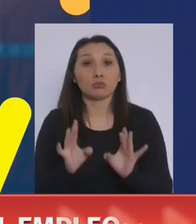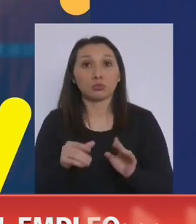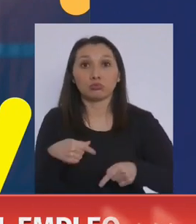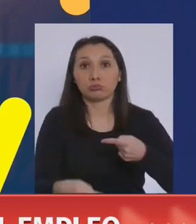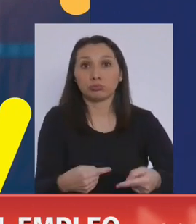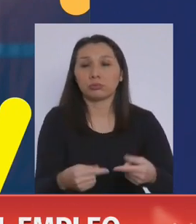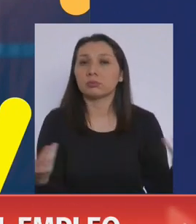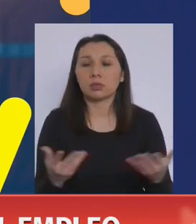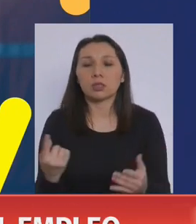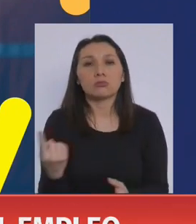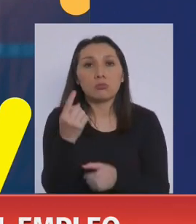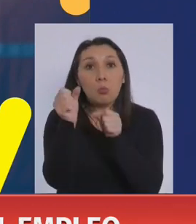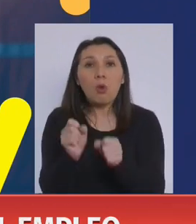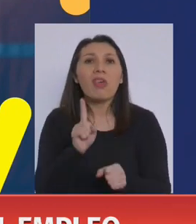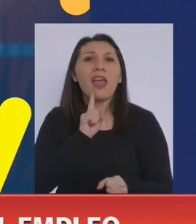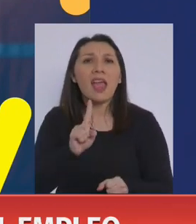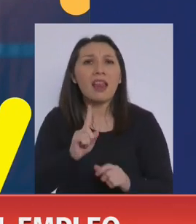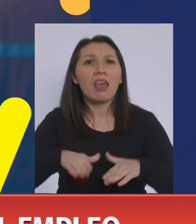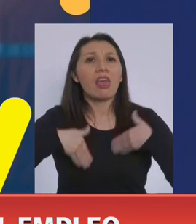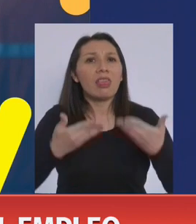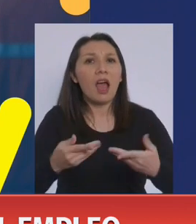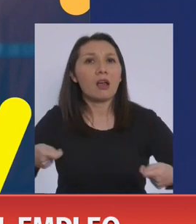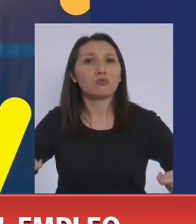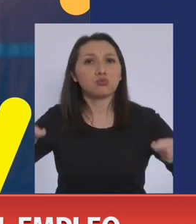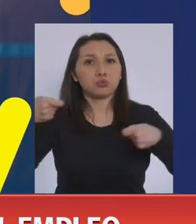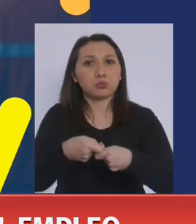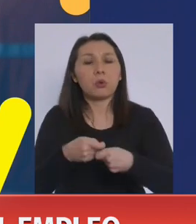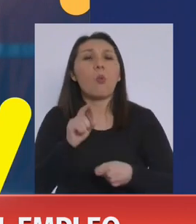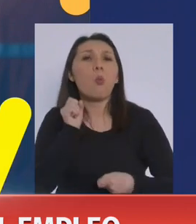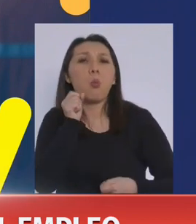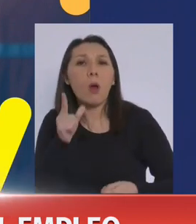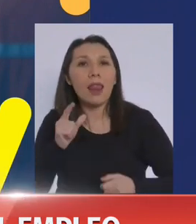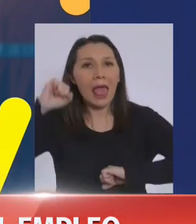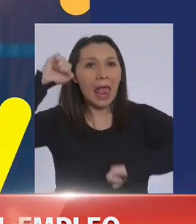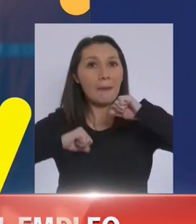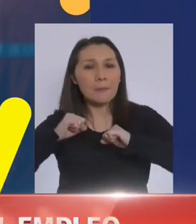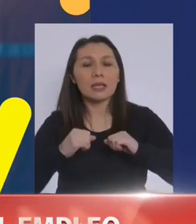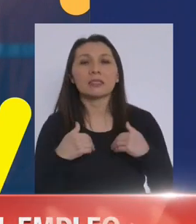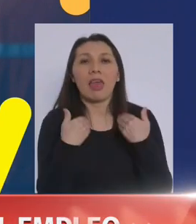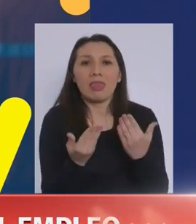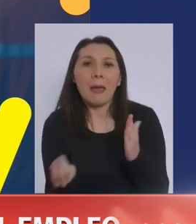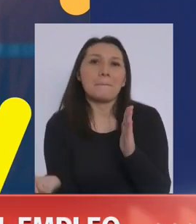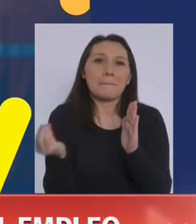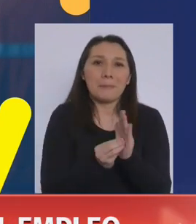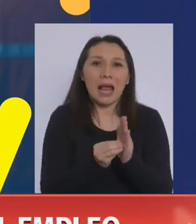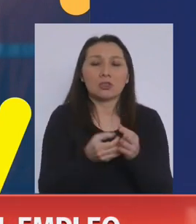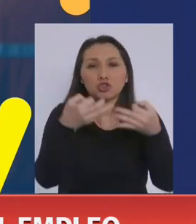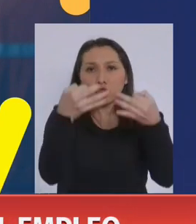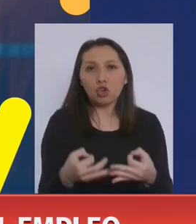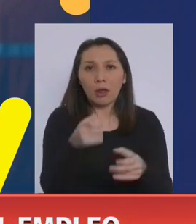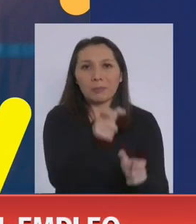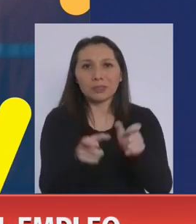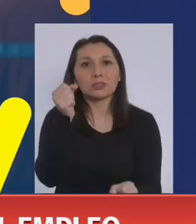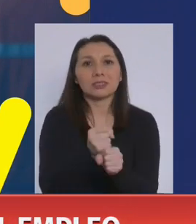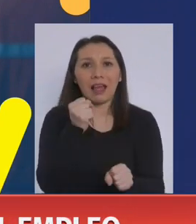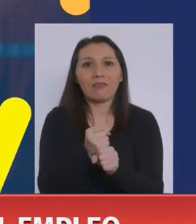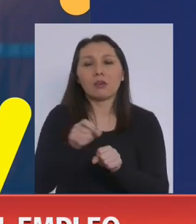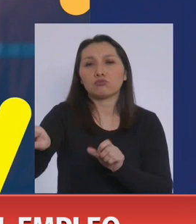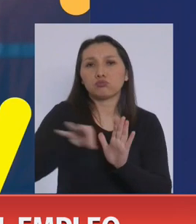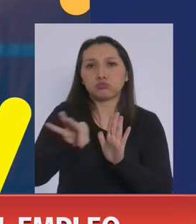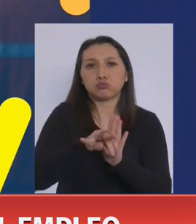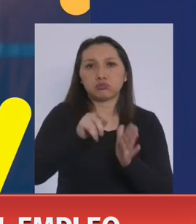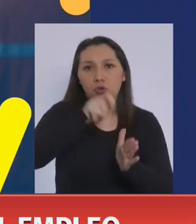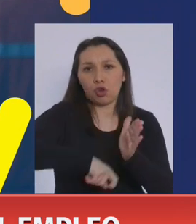consecuencia solo podrán acceder a este subsidio las empresas que aumenten el número total de trabajadores